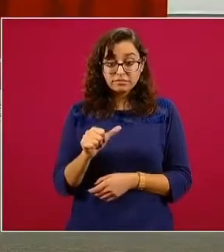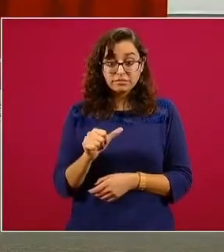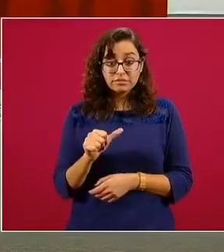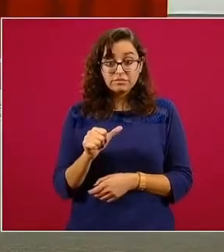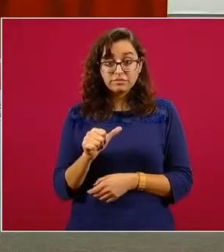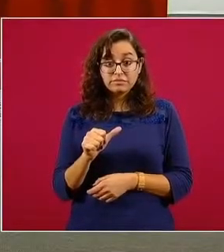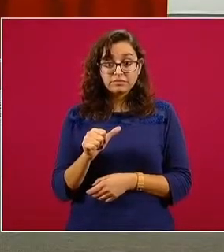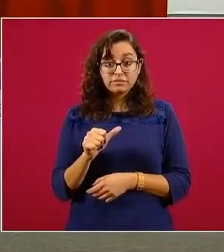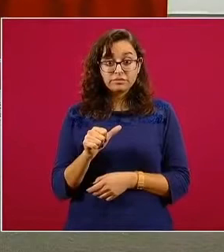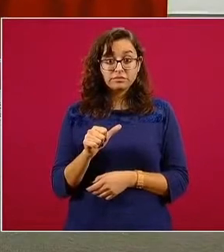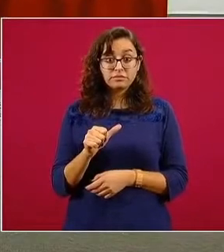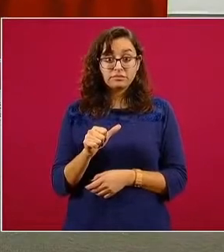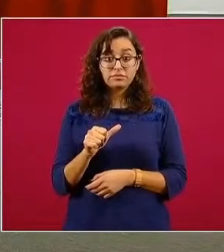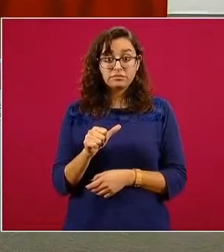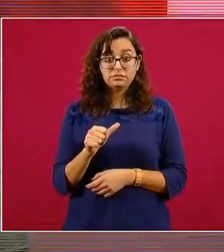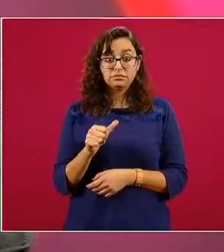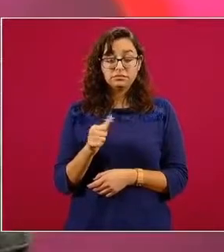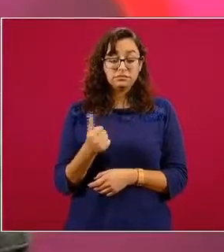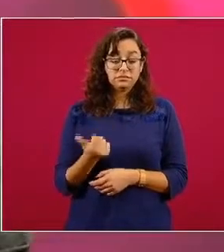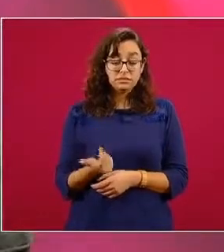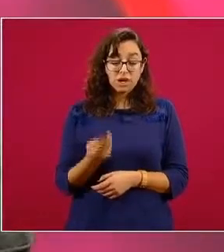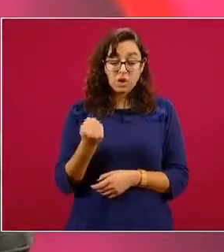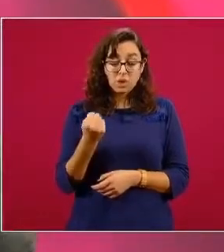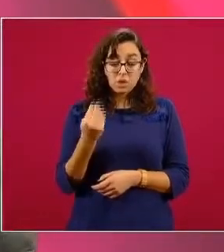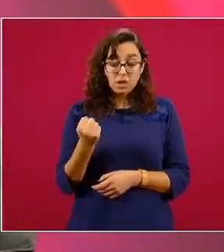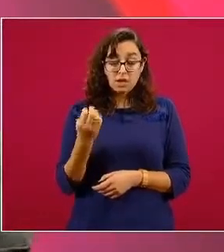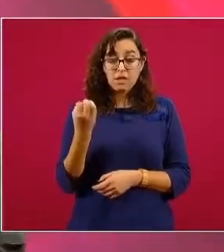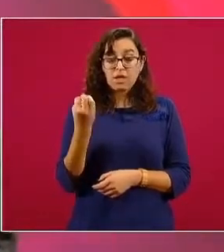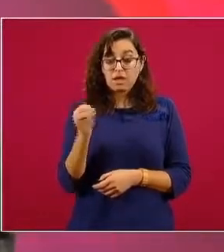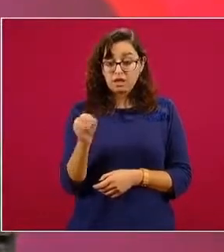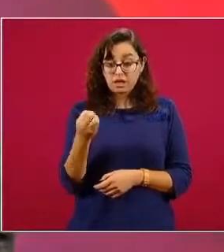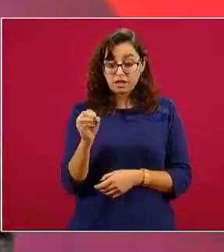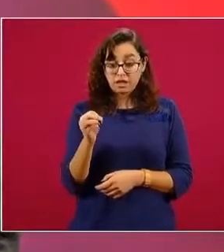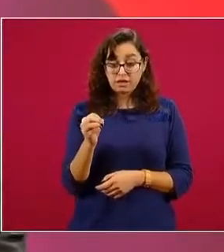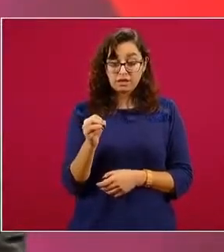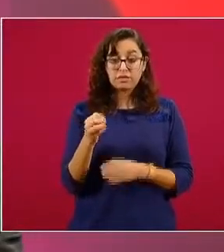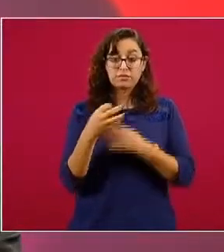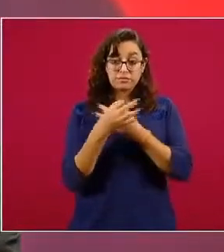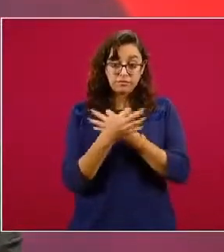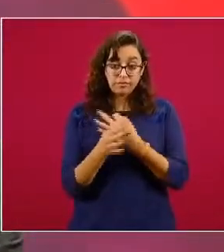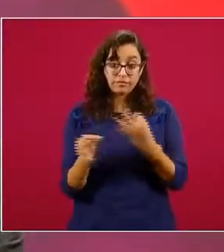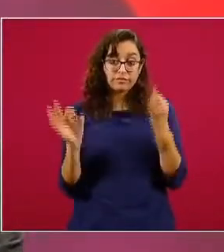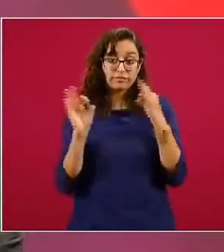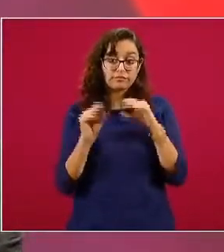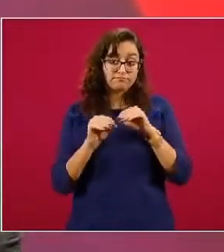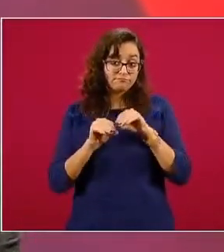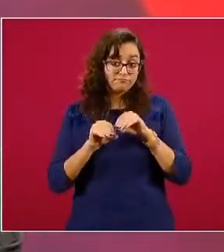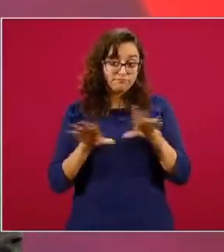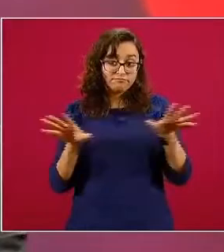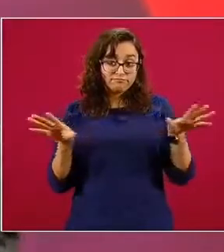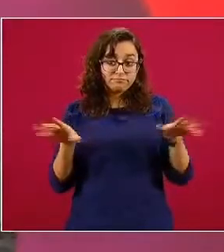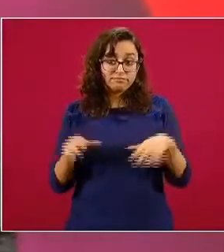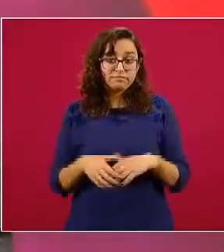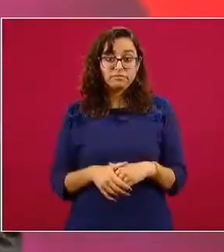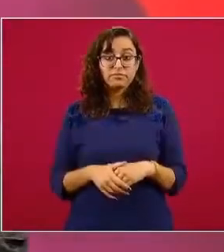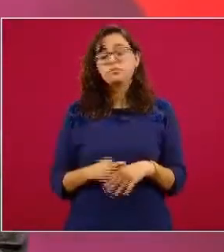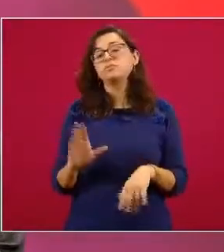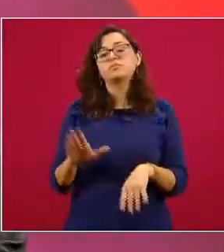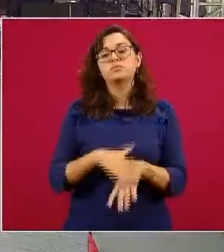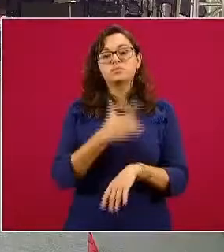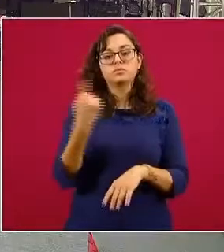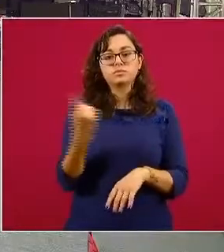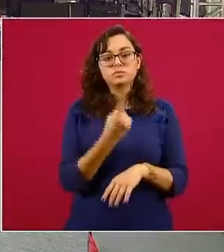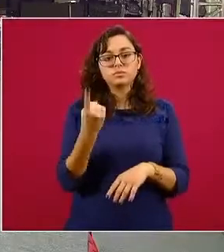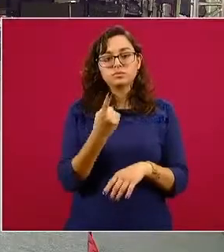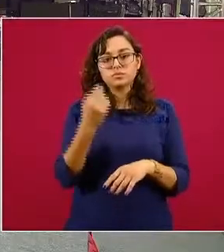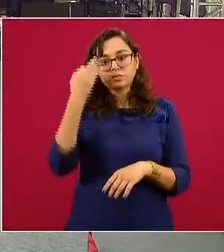después, el 9 de octubre, que fue viernes, ya estaba lanzando la alerta sanitaria. ¿Por qué se